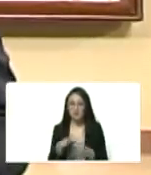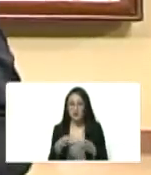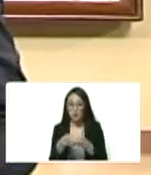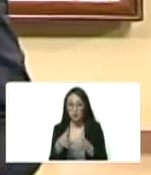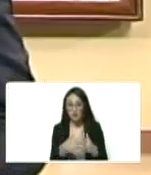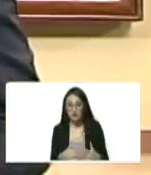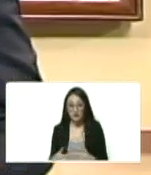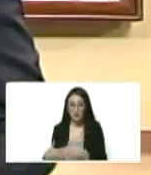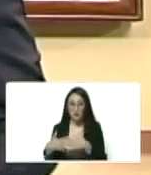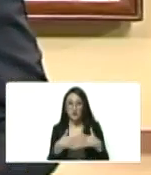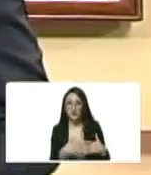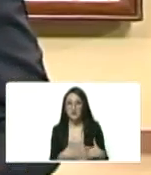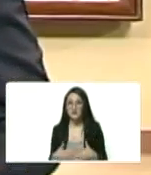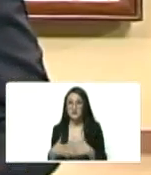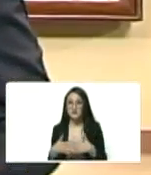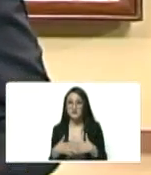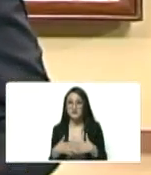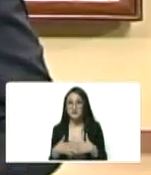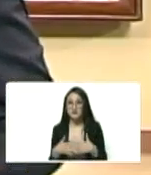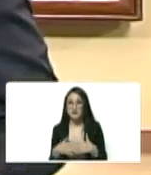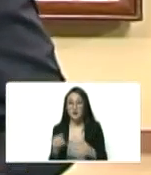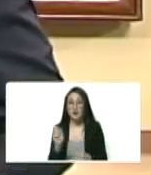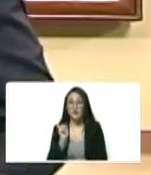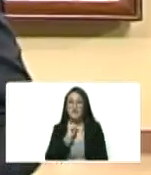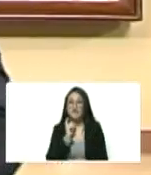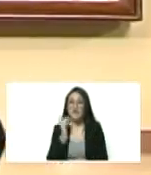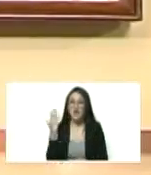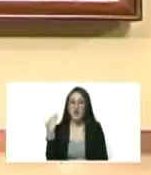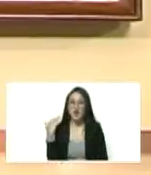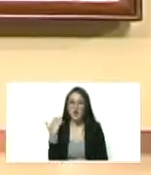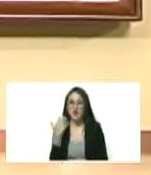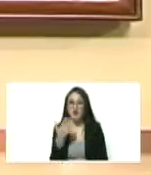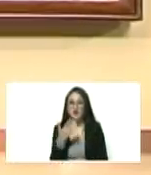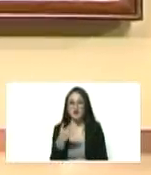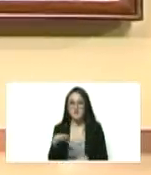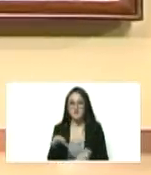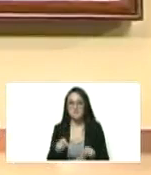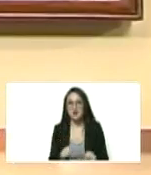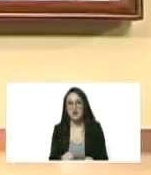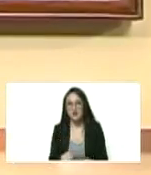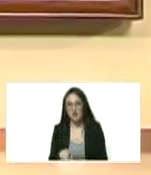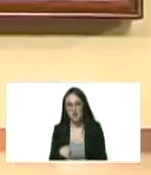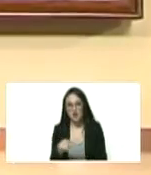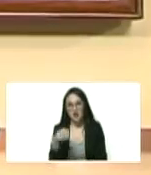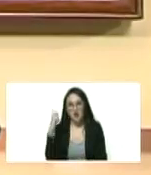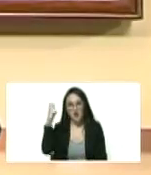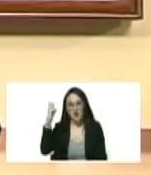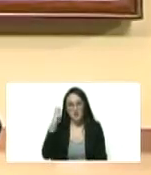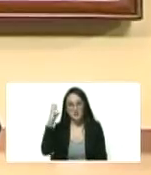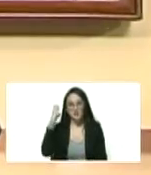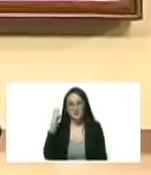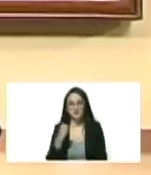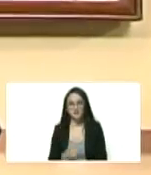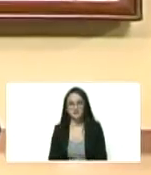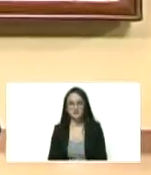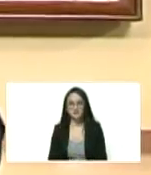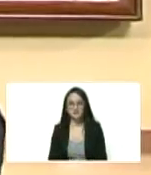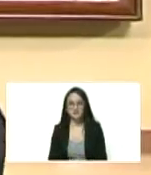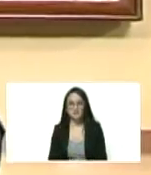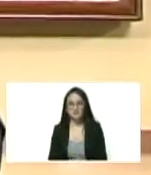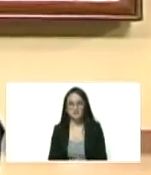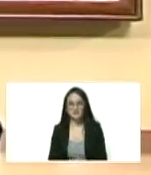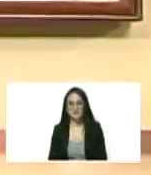estadounidense o de los viejos imperios europeos? La guerra,